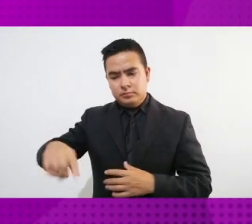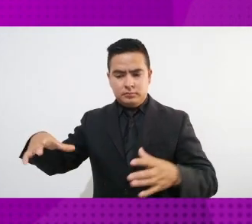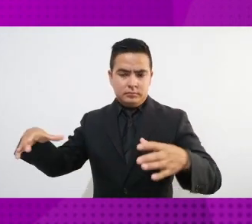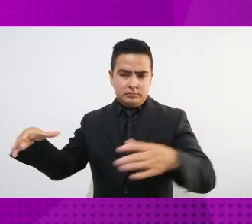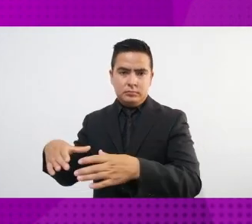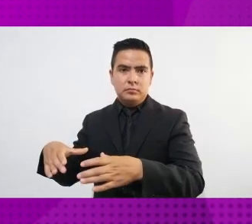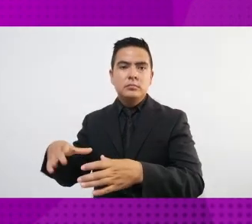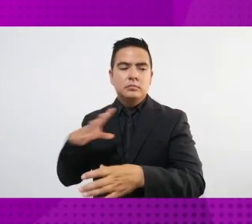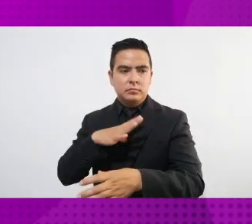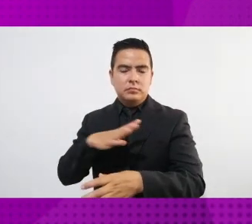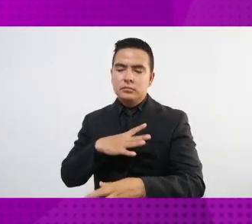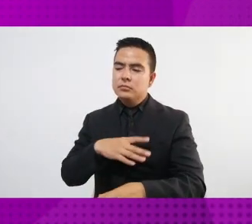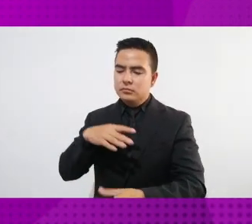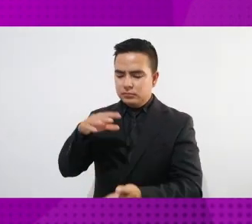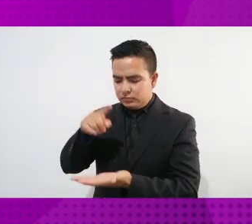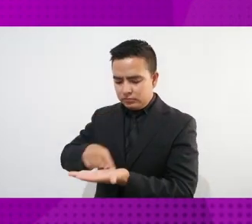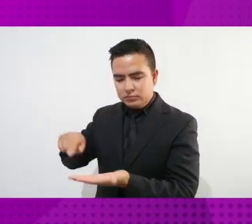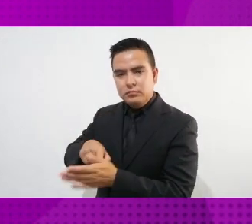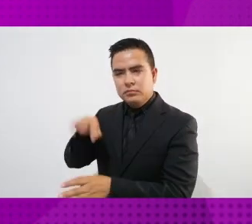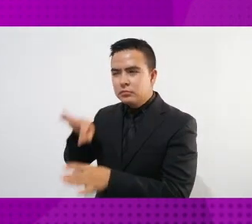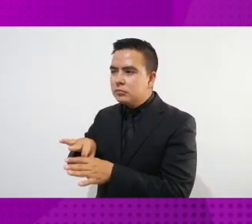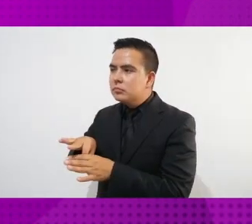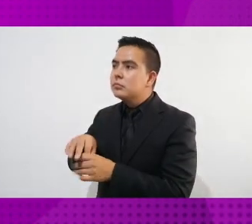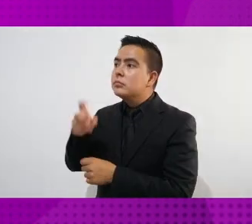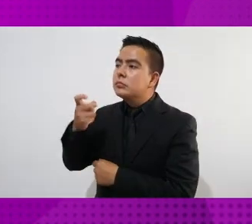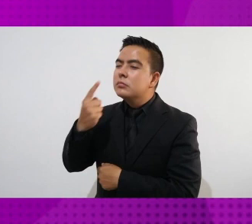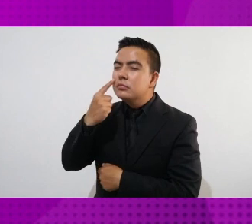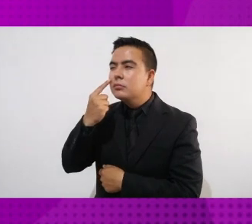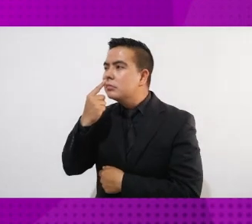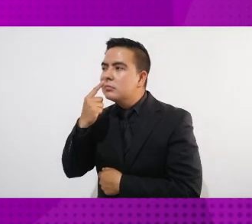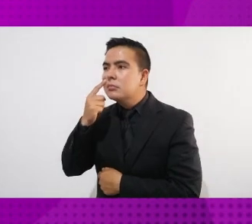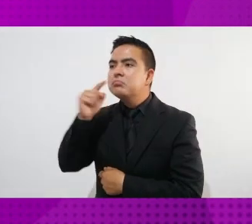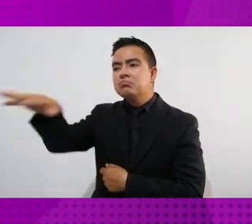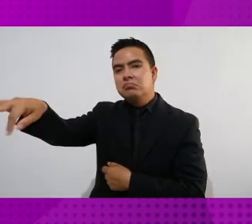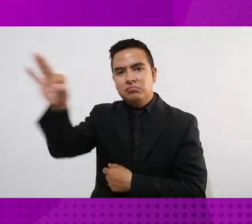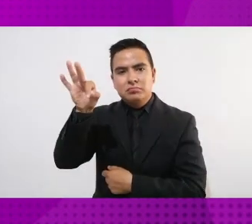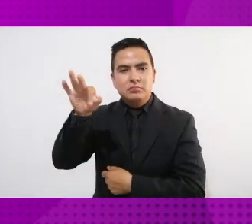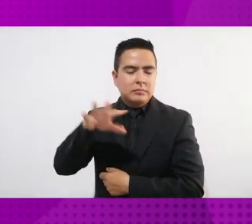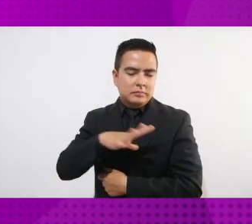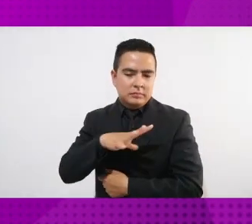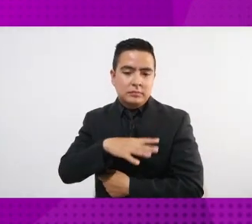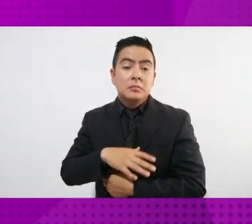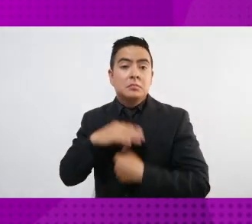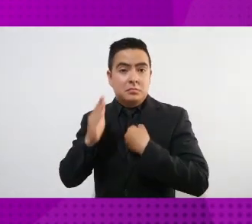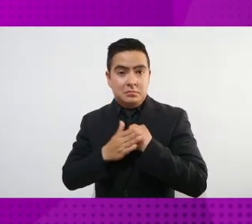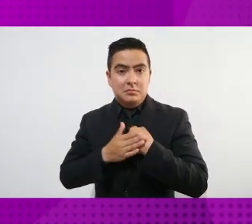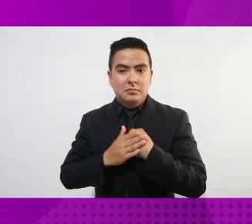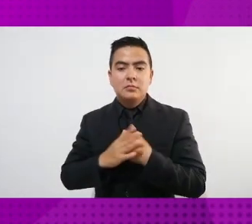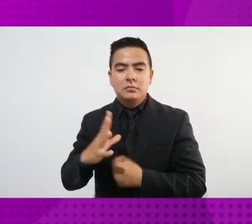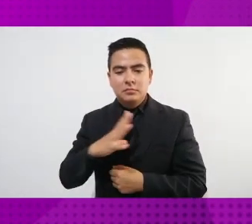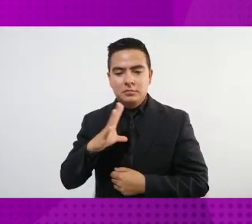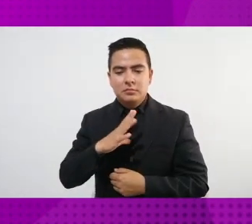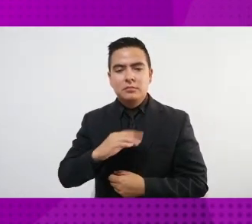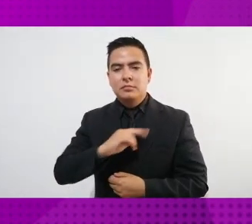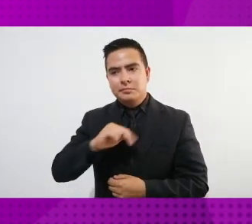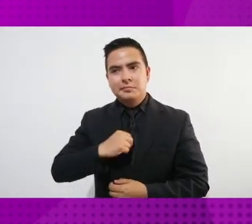Congreso del Estado pues se eligen por la vía del voto. Precisamente estamos en suspenso de un proceso electoral en donde